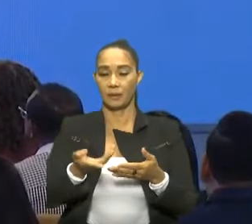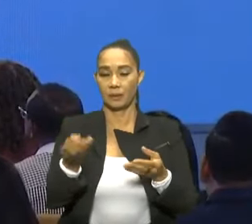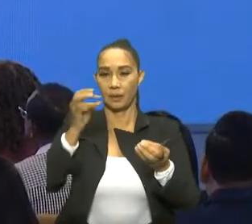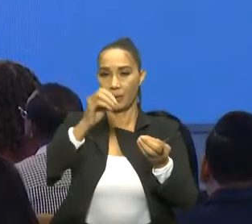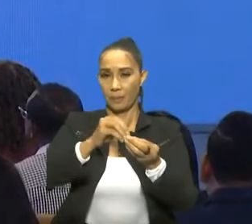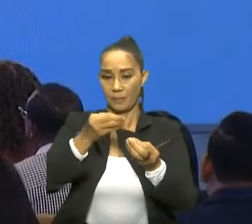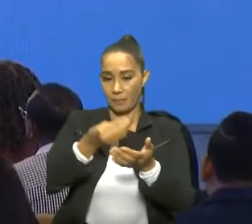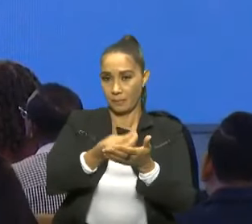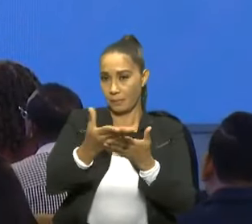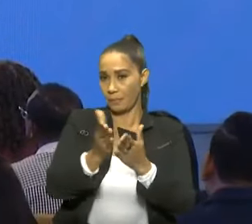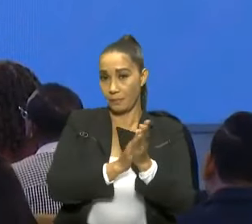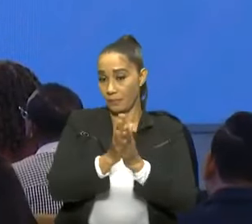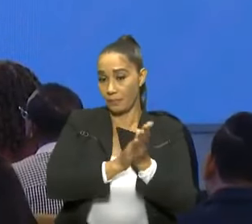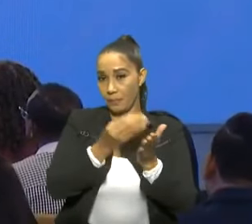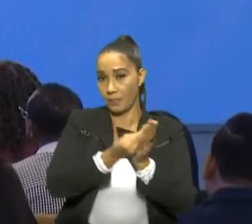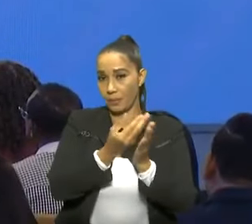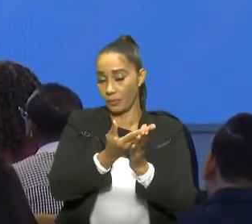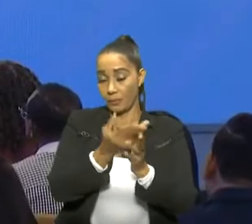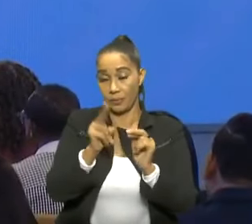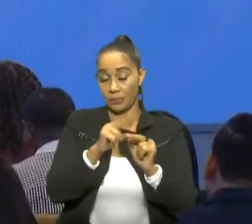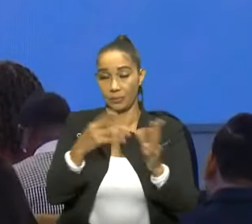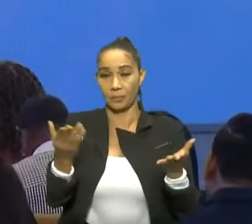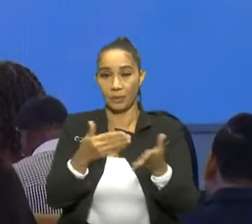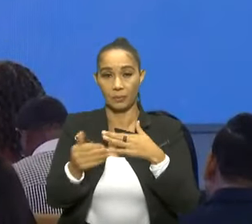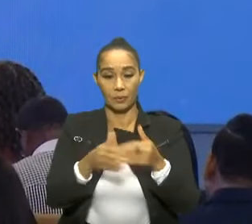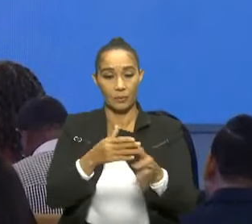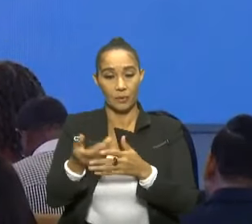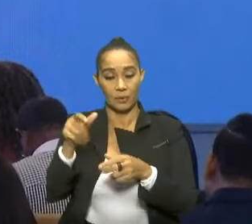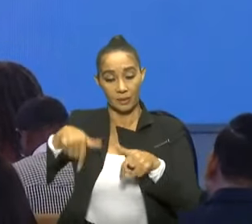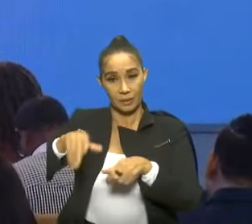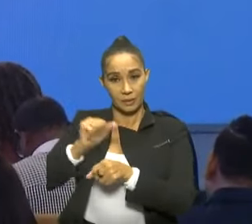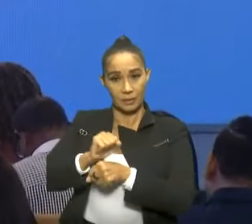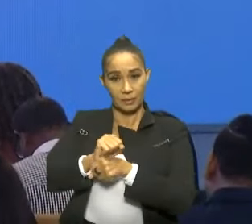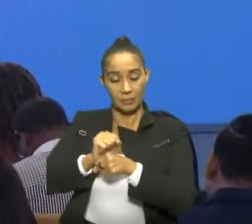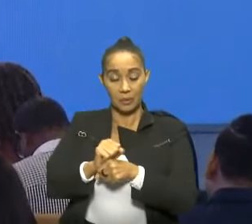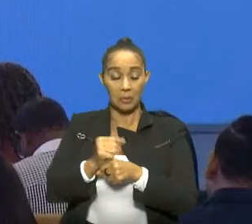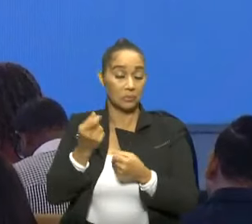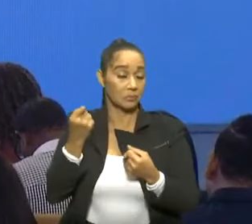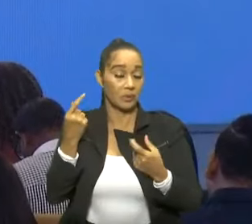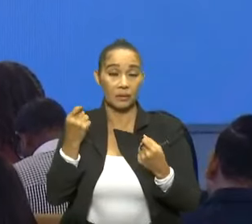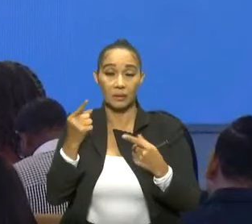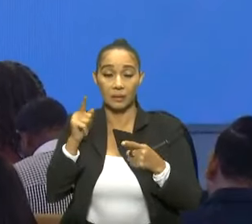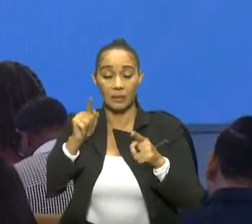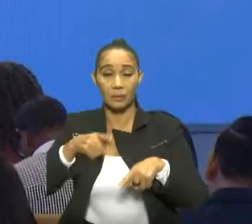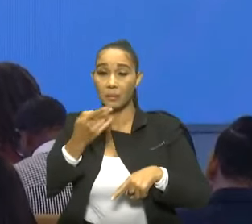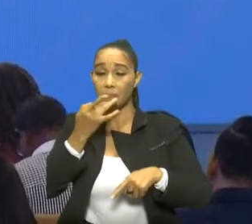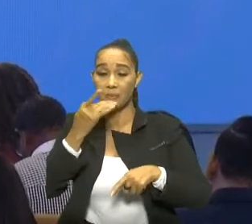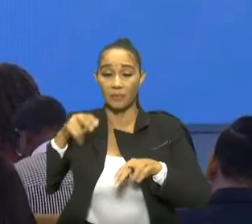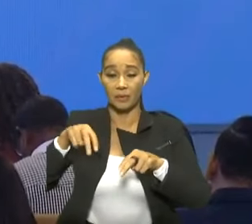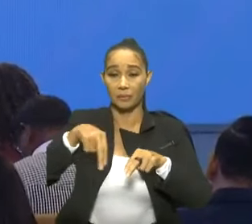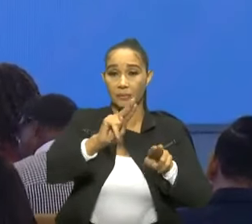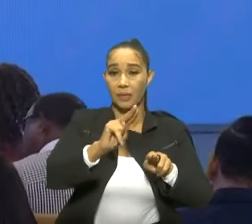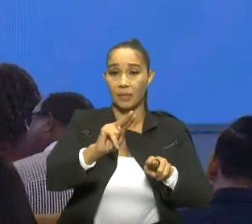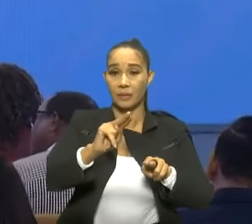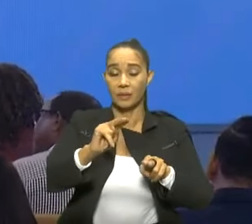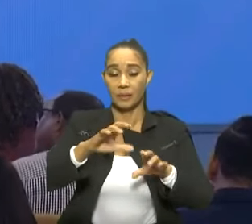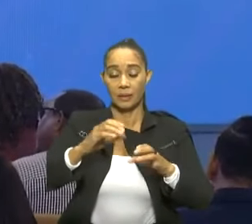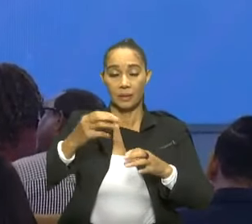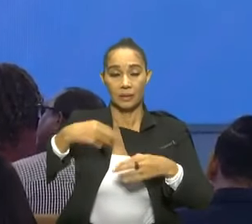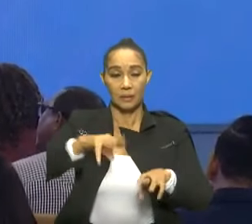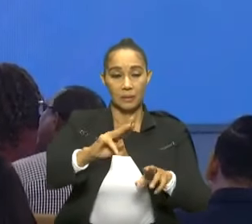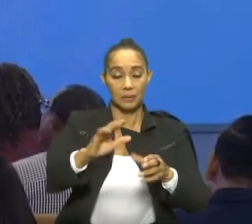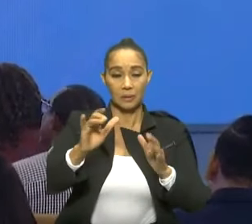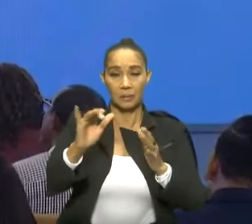mayores incentivos allá. Eso es normal, aunque tengan empleos aquí. Y eso hay que entender también, y por eso muchos